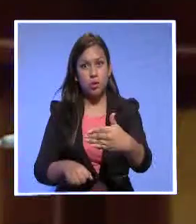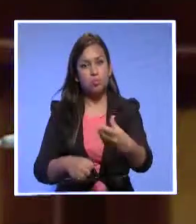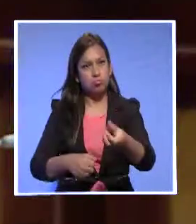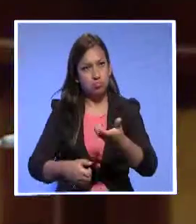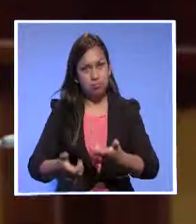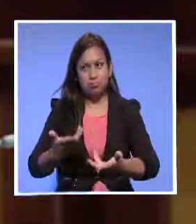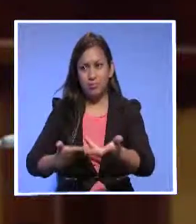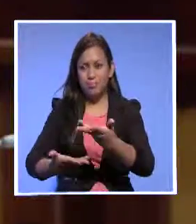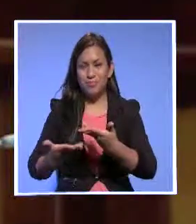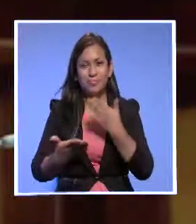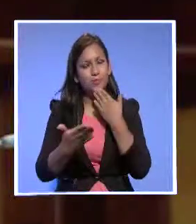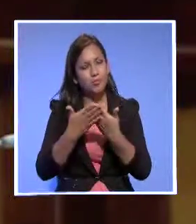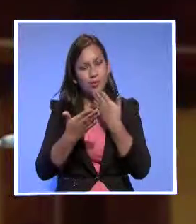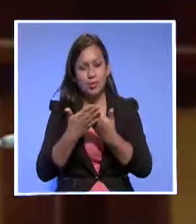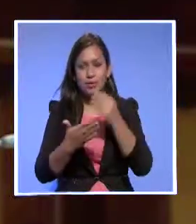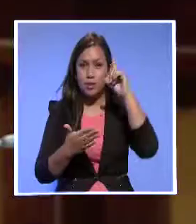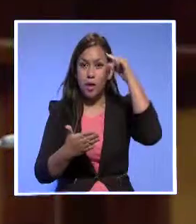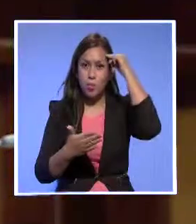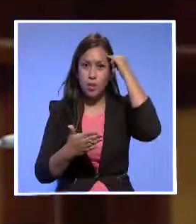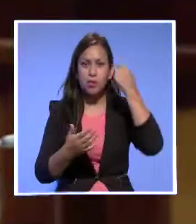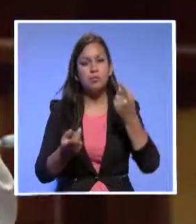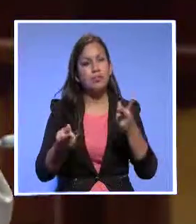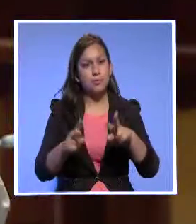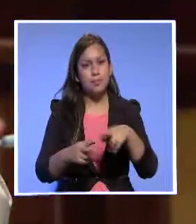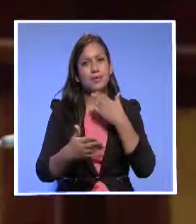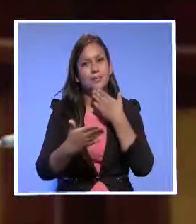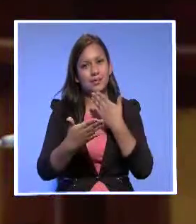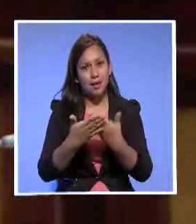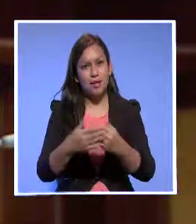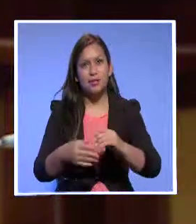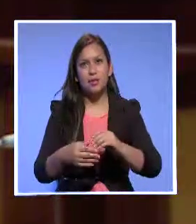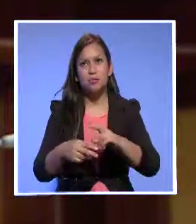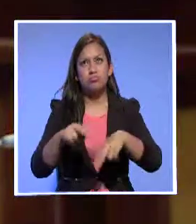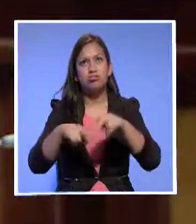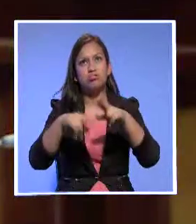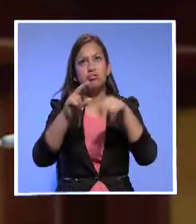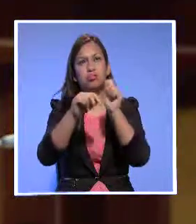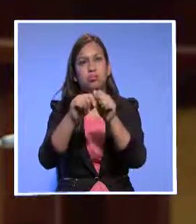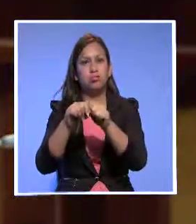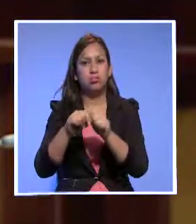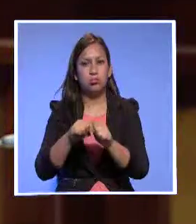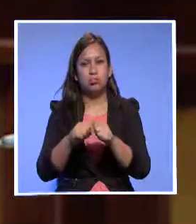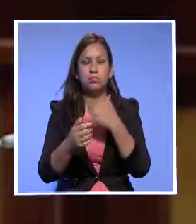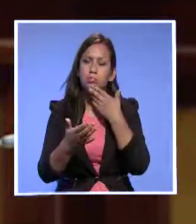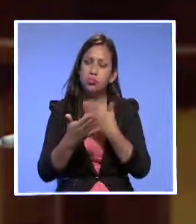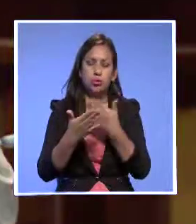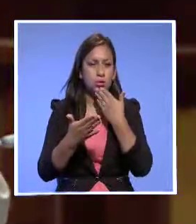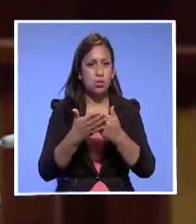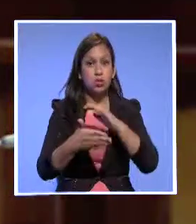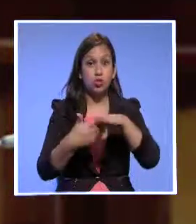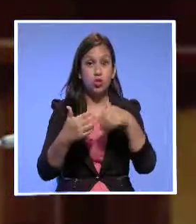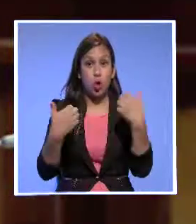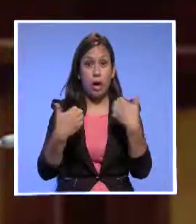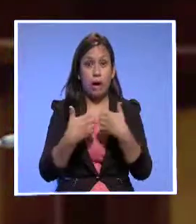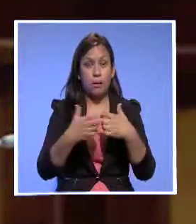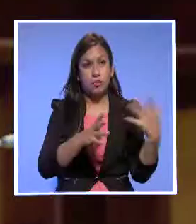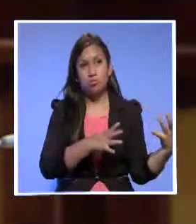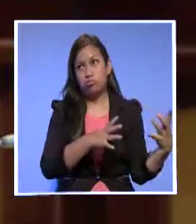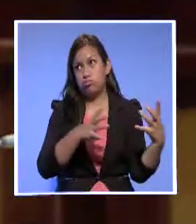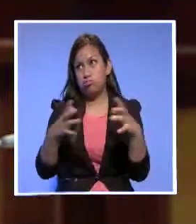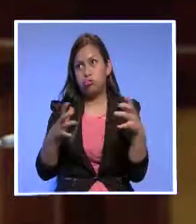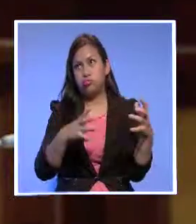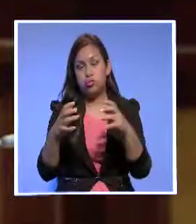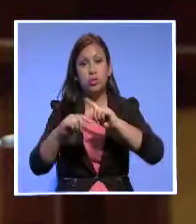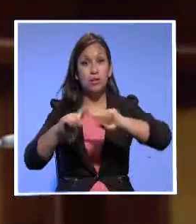país y también al gobierno nacional por todo ese apoyo en la reconstrucción y todas las personas significadas en las diferentes propuestas